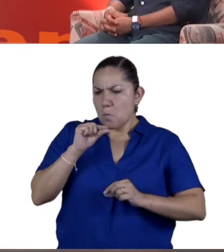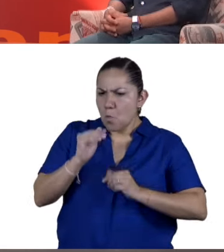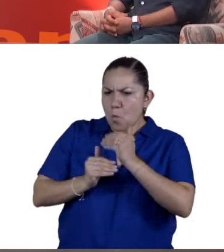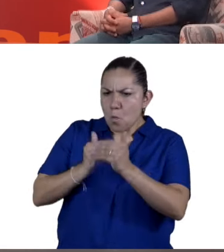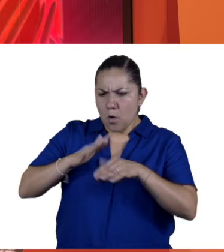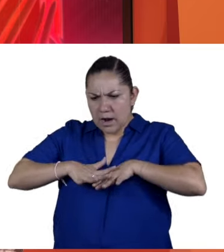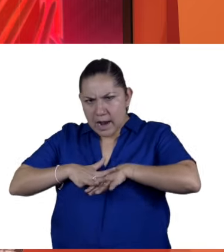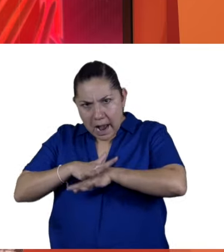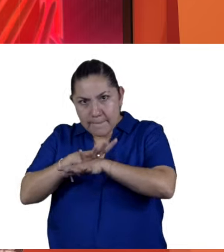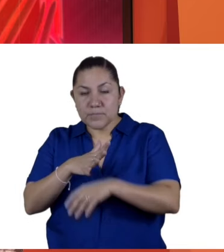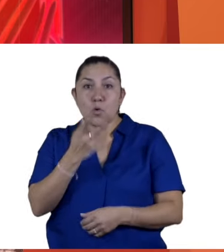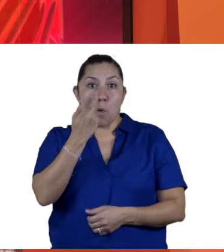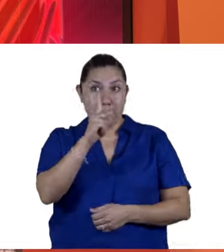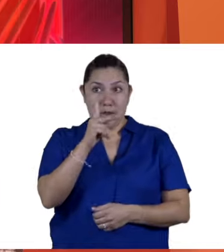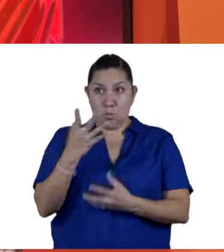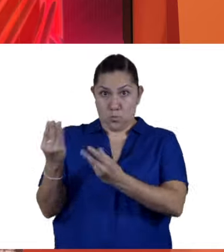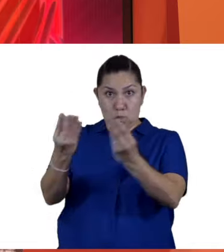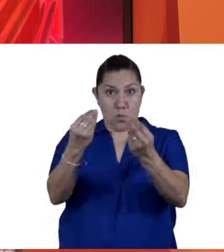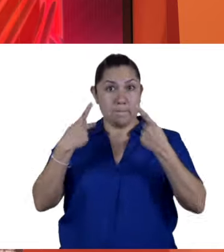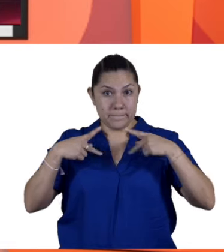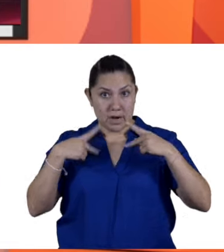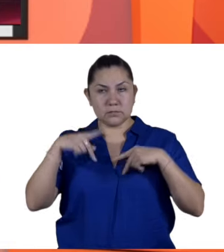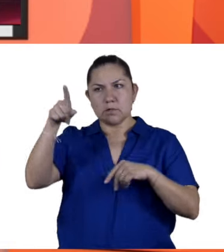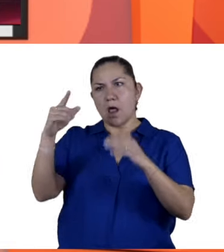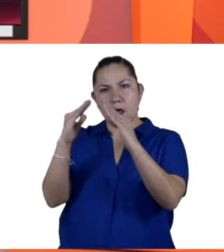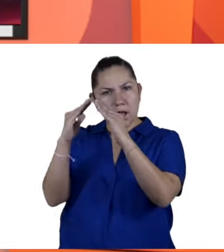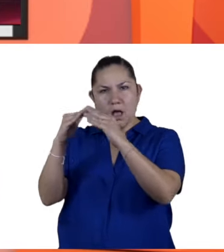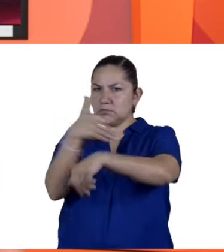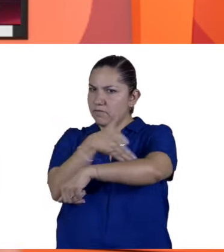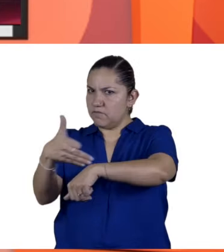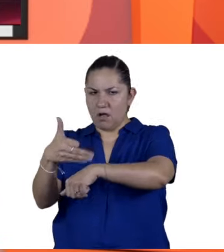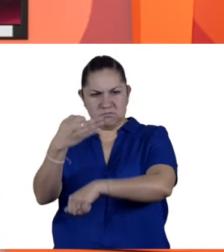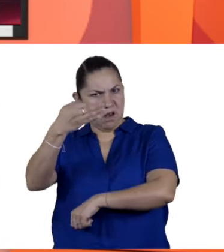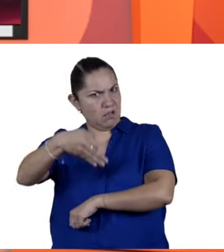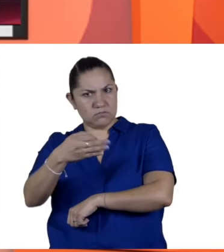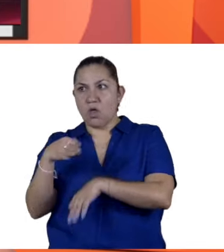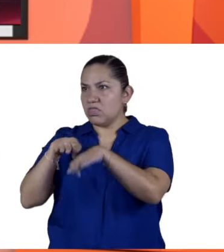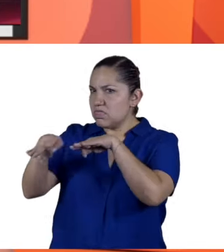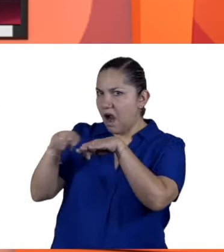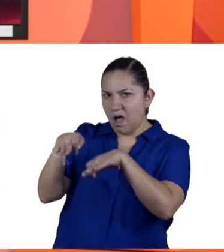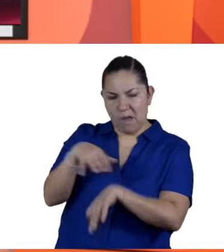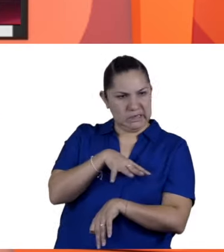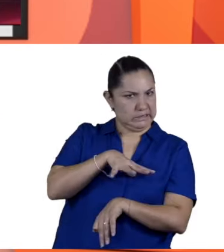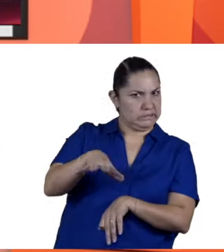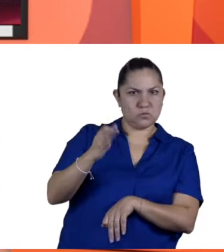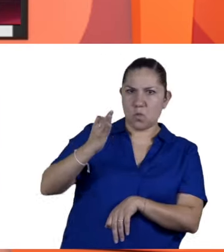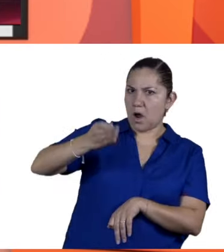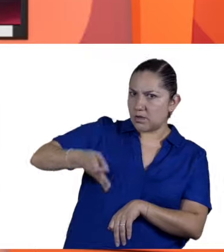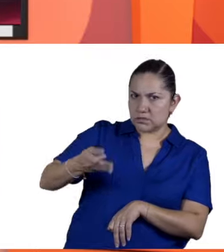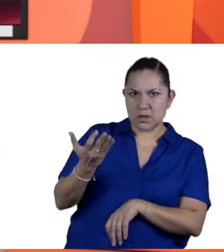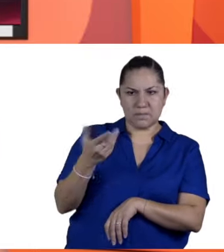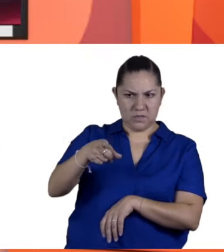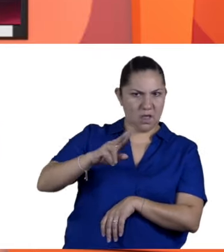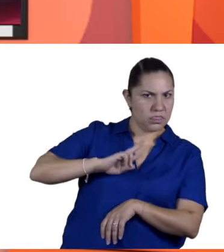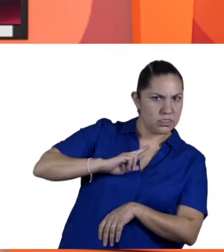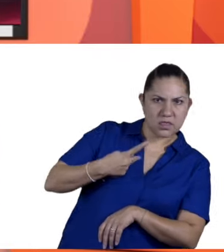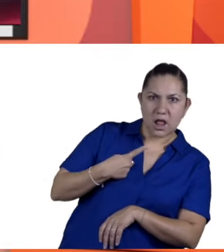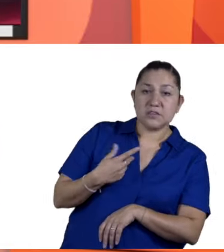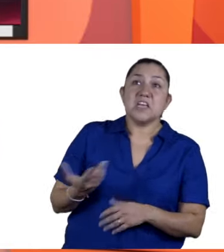que les cuesta mucho trabajo, mucho trabajo en casa, que no los aceptan en el trabajo, ¿no? Y a mí la verdad es que me ha sido bastante